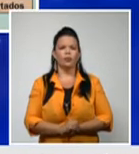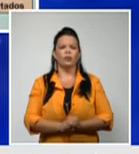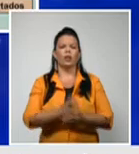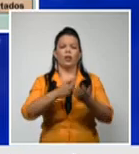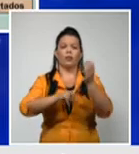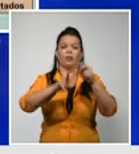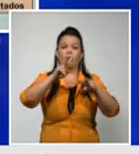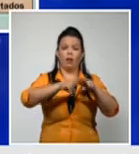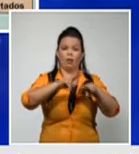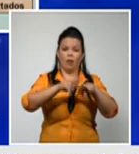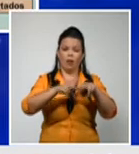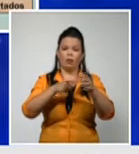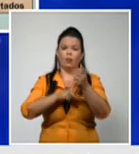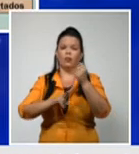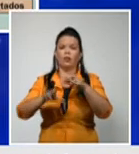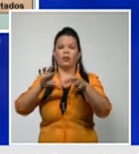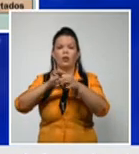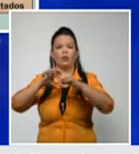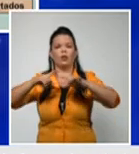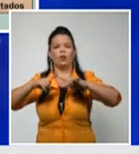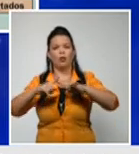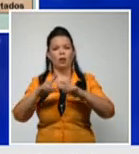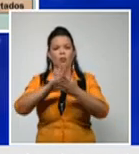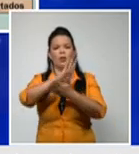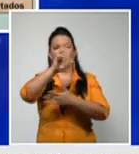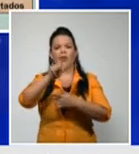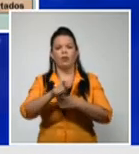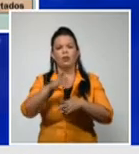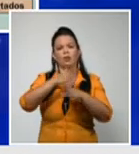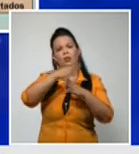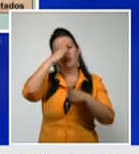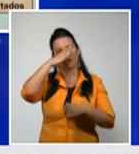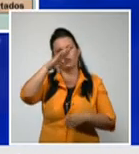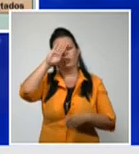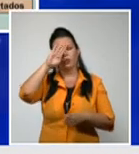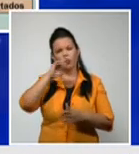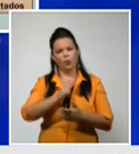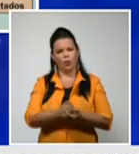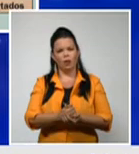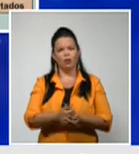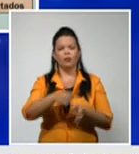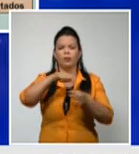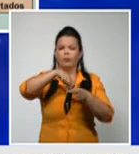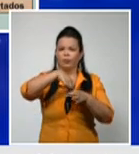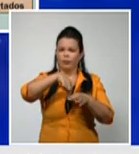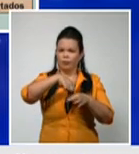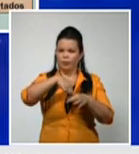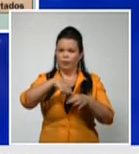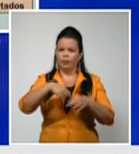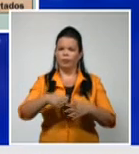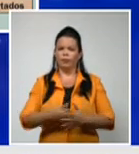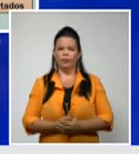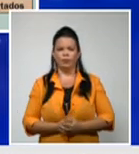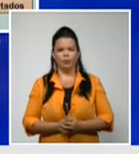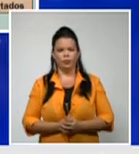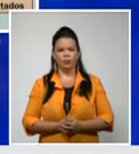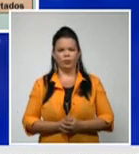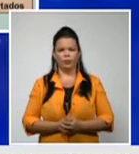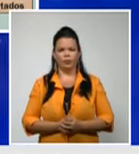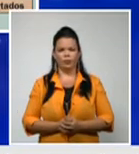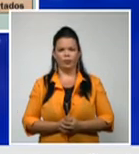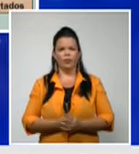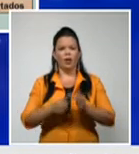Guantánamo, Mayabeque, Santiago de Cuba y el municipio especial Isla de la Juventud con las tasas